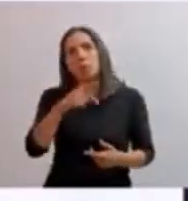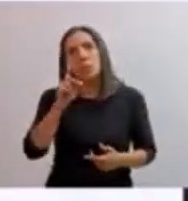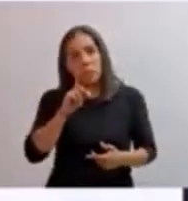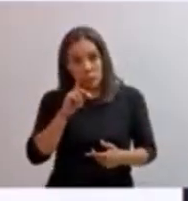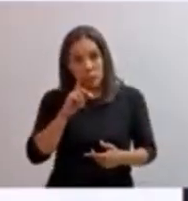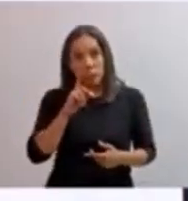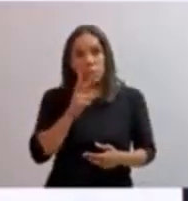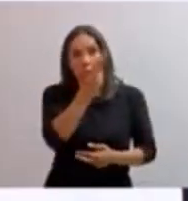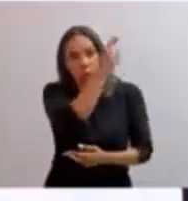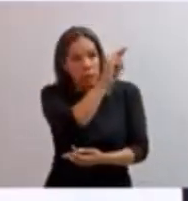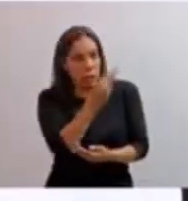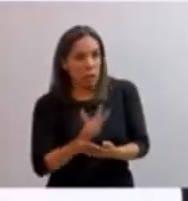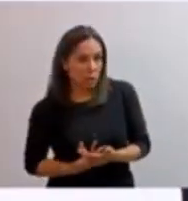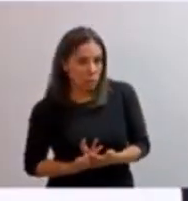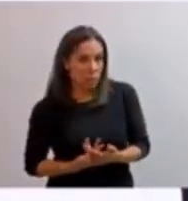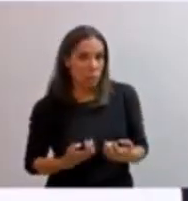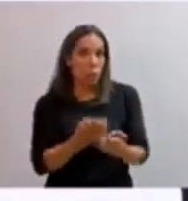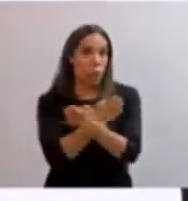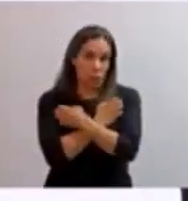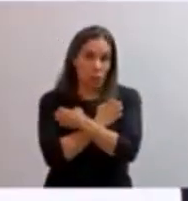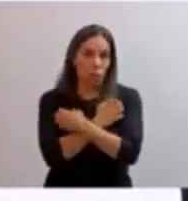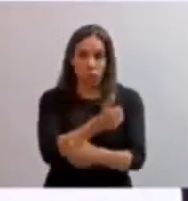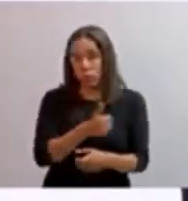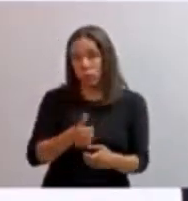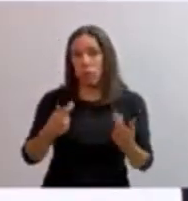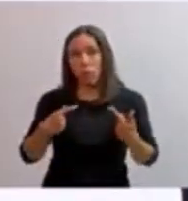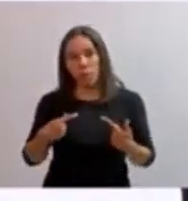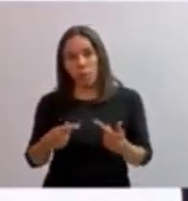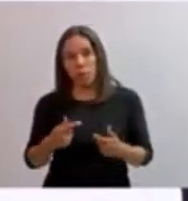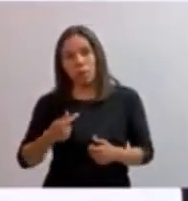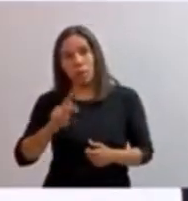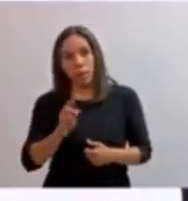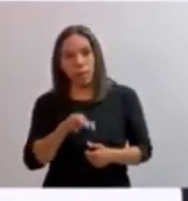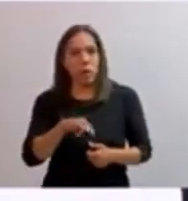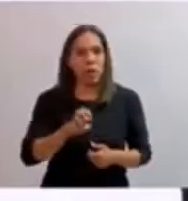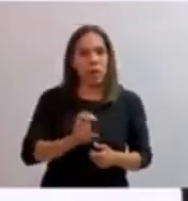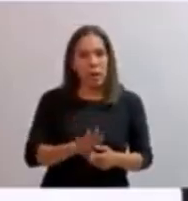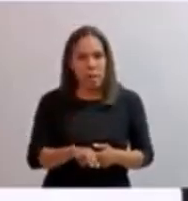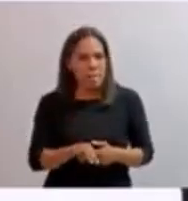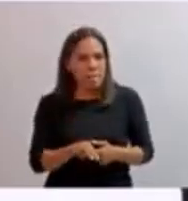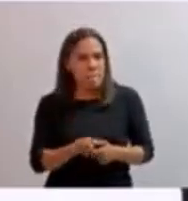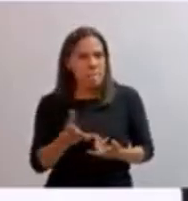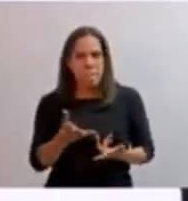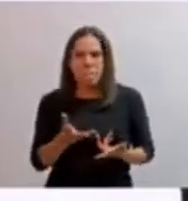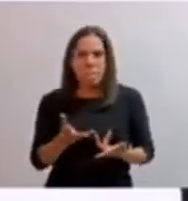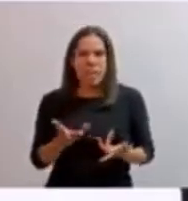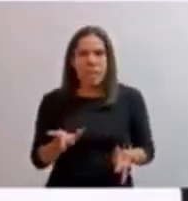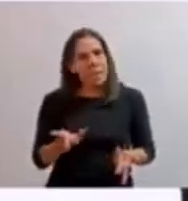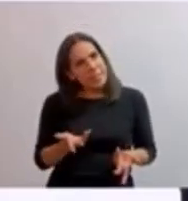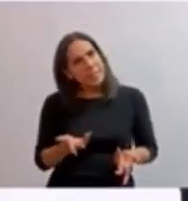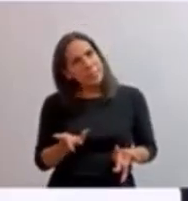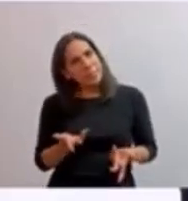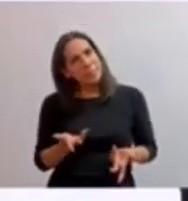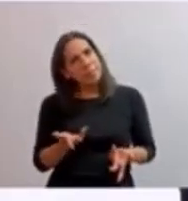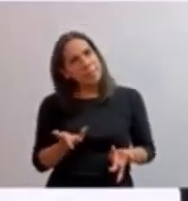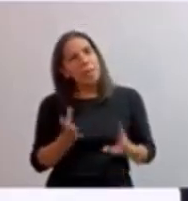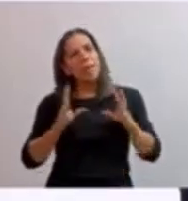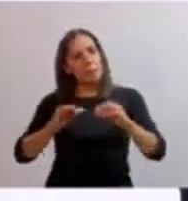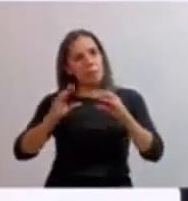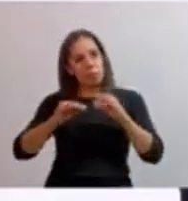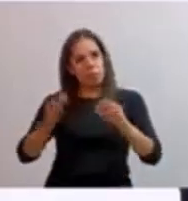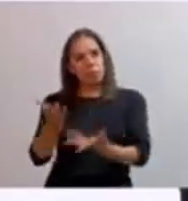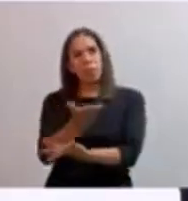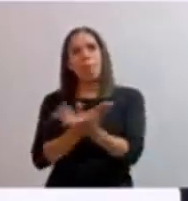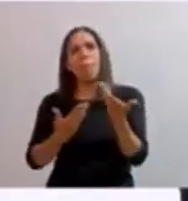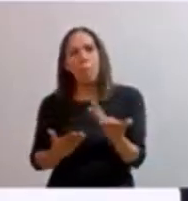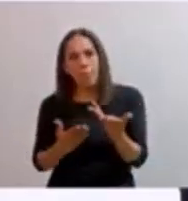con ciertas características. Y la NEM es como, nos da esas características que va